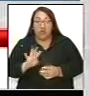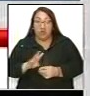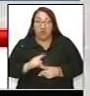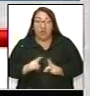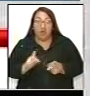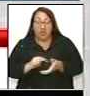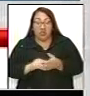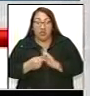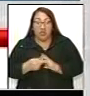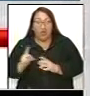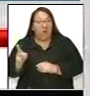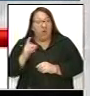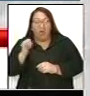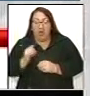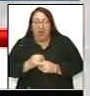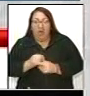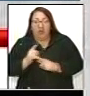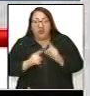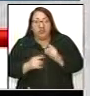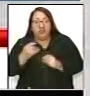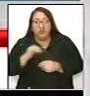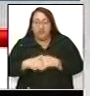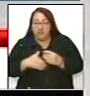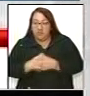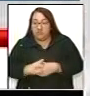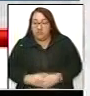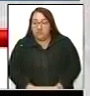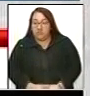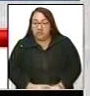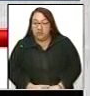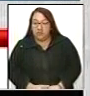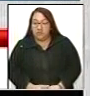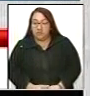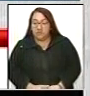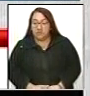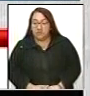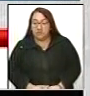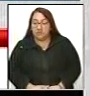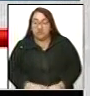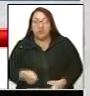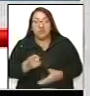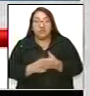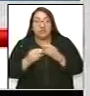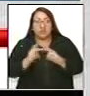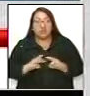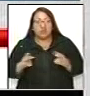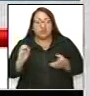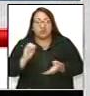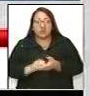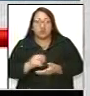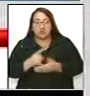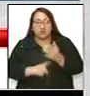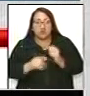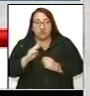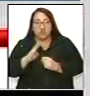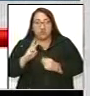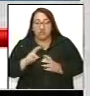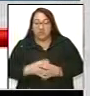Sin embargo, no existe precisión de la norma para ver qué material corresponde a qué grado.